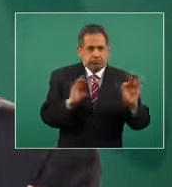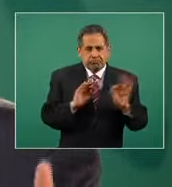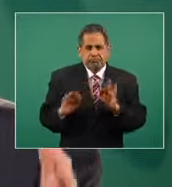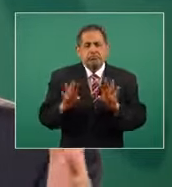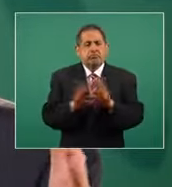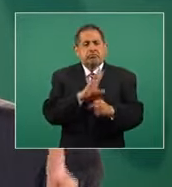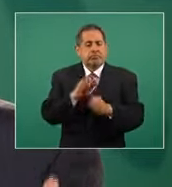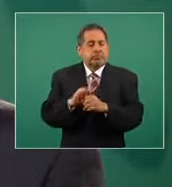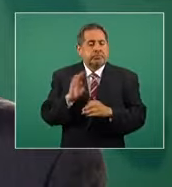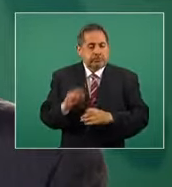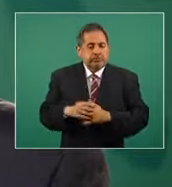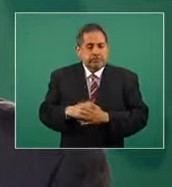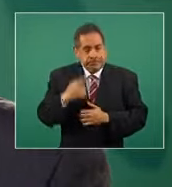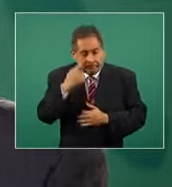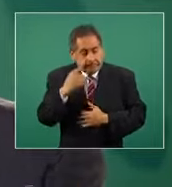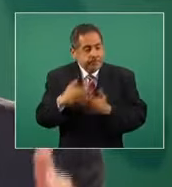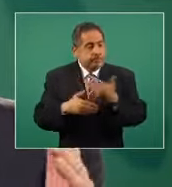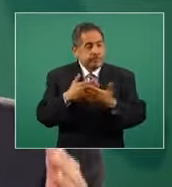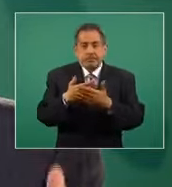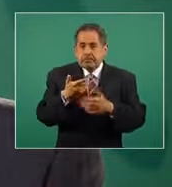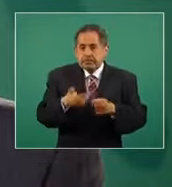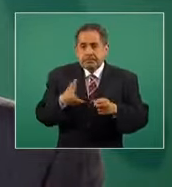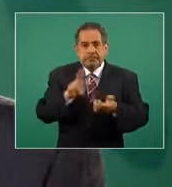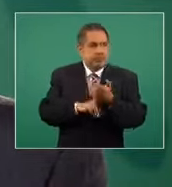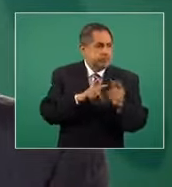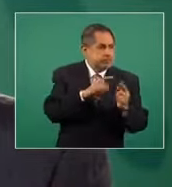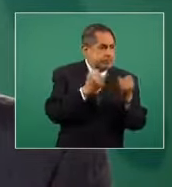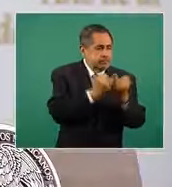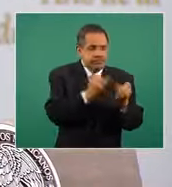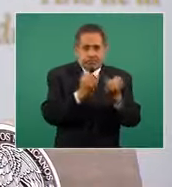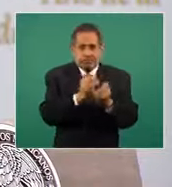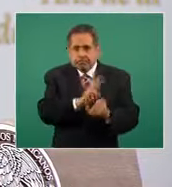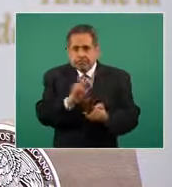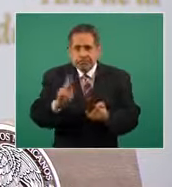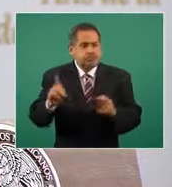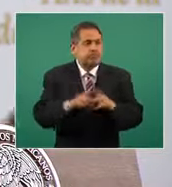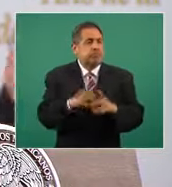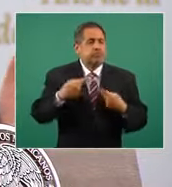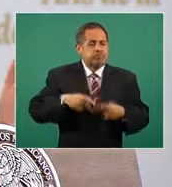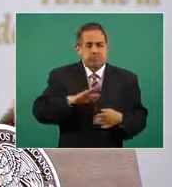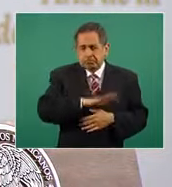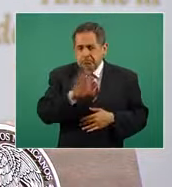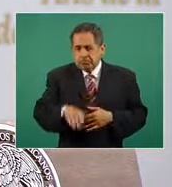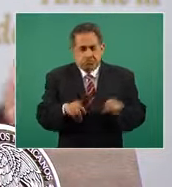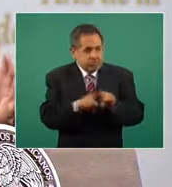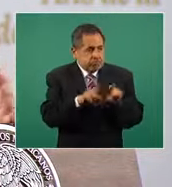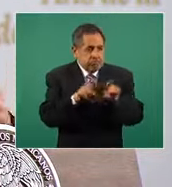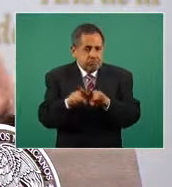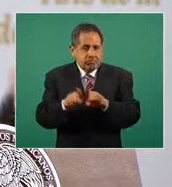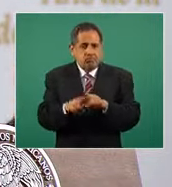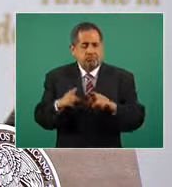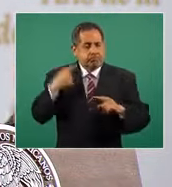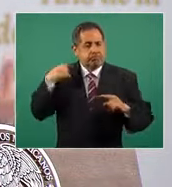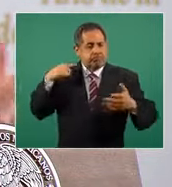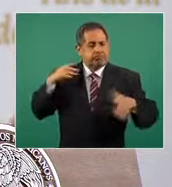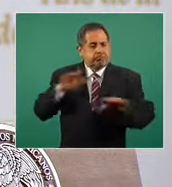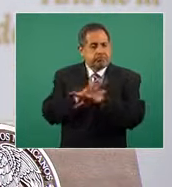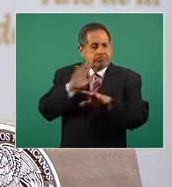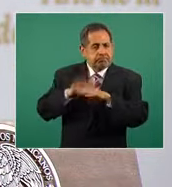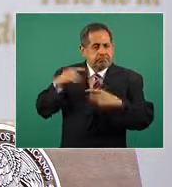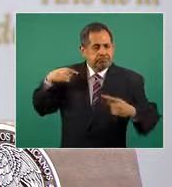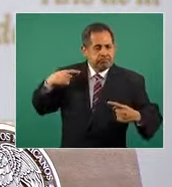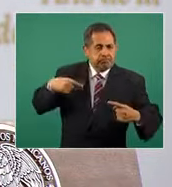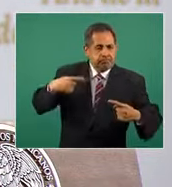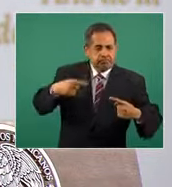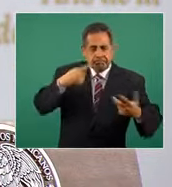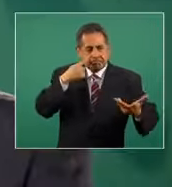tendencia de los casos, la tendencia de la hospitalización, la tendencia de las defunciones, son consistentes con los cambios que han venido ocurriendo en la calificación